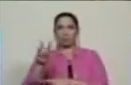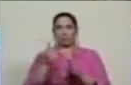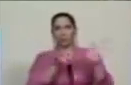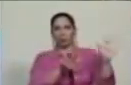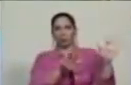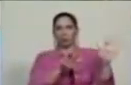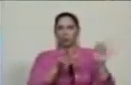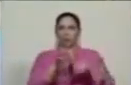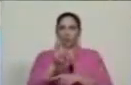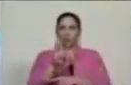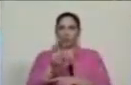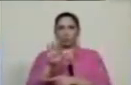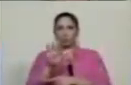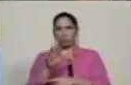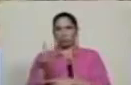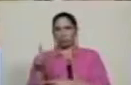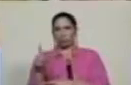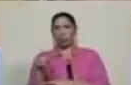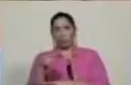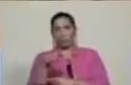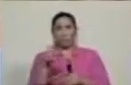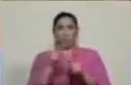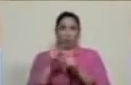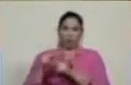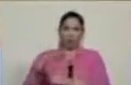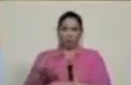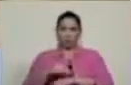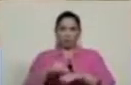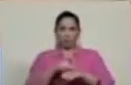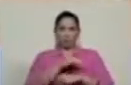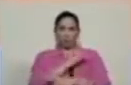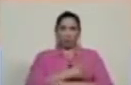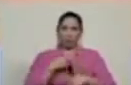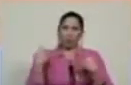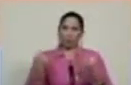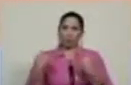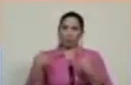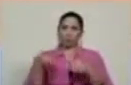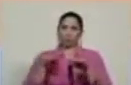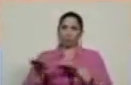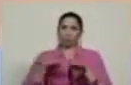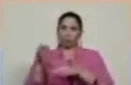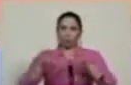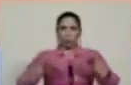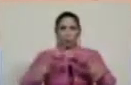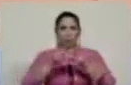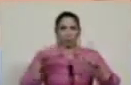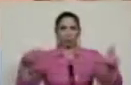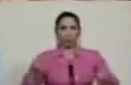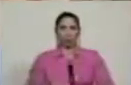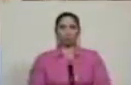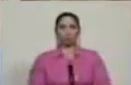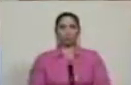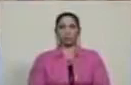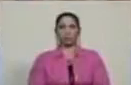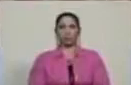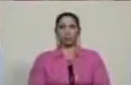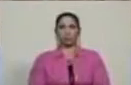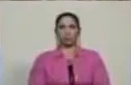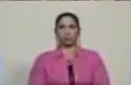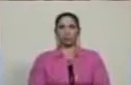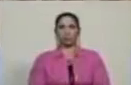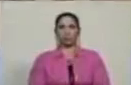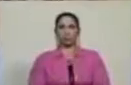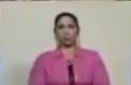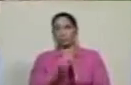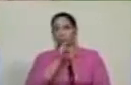0800-724-8451. Bien, escuchamos palabras entonces del ministro del Poder Popular para las Relaciones Interiores, Justicia y Paz, Mayor General Néstor Reverol, quien